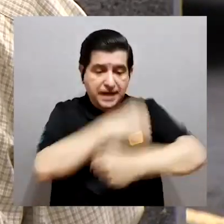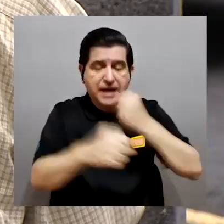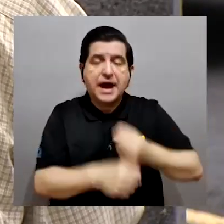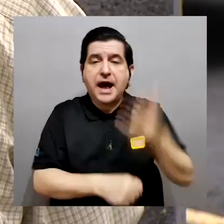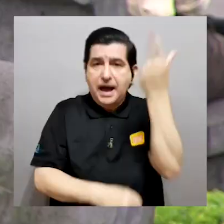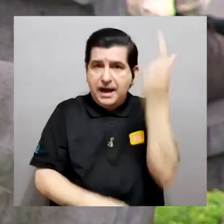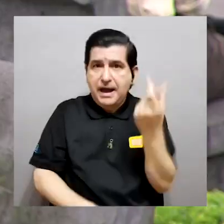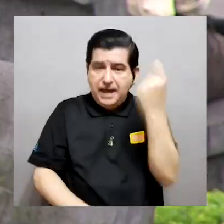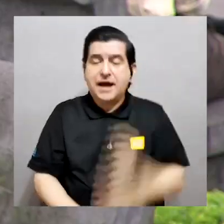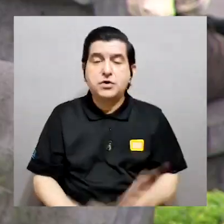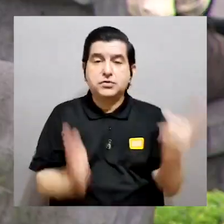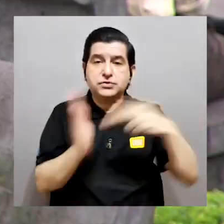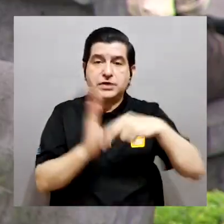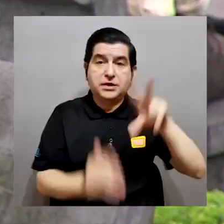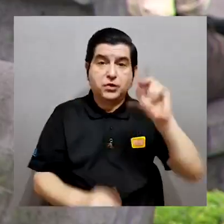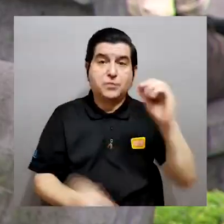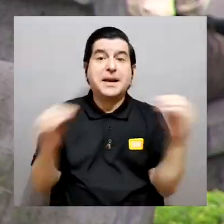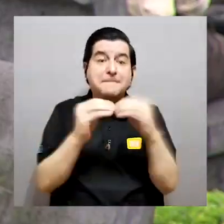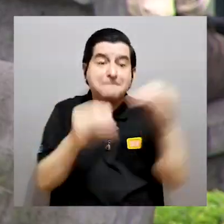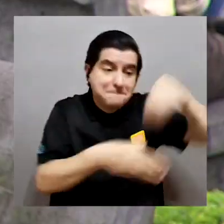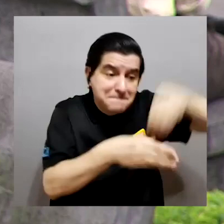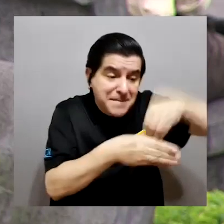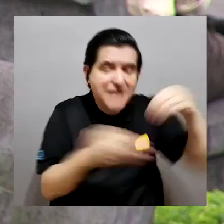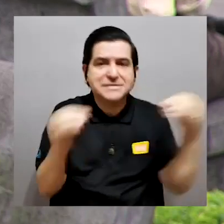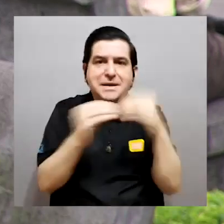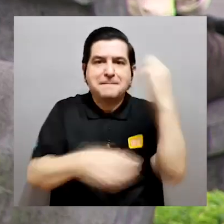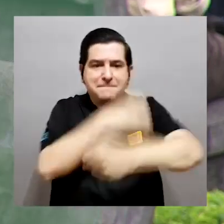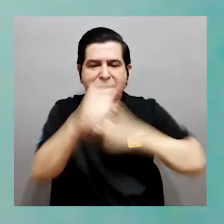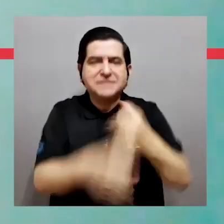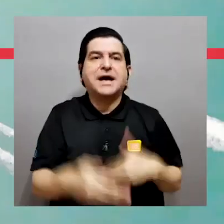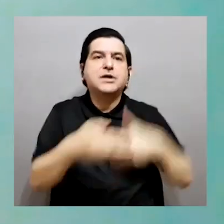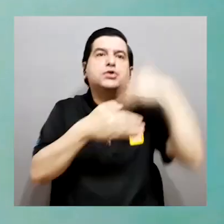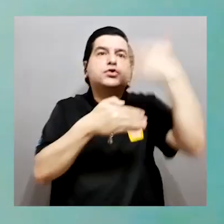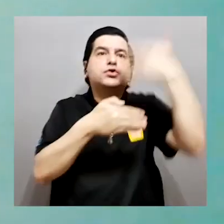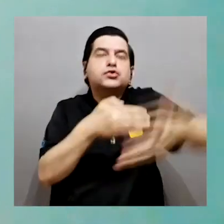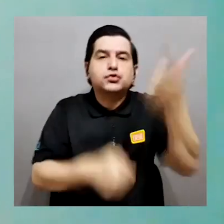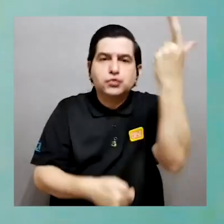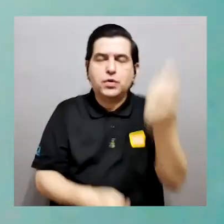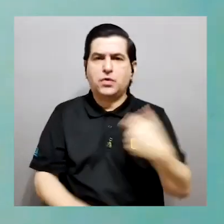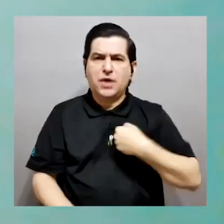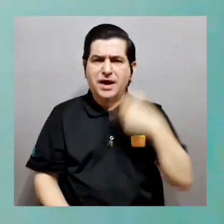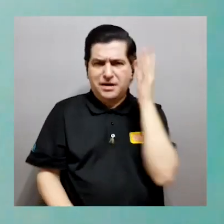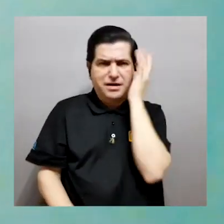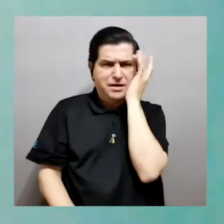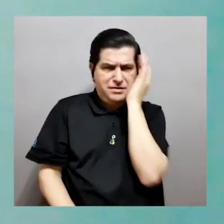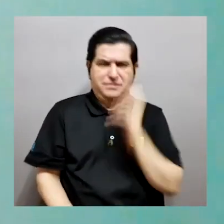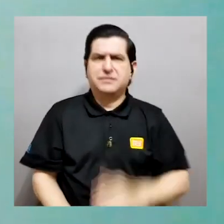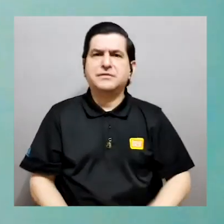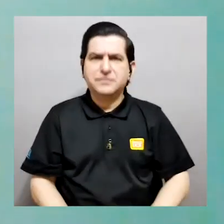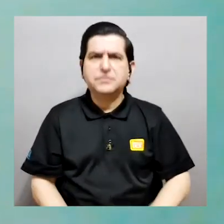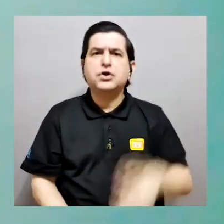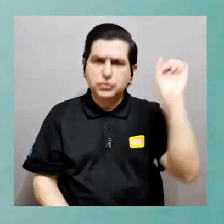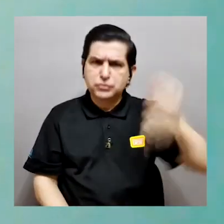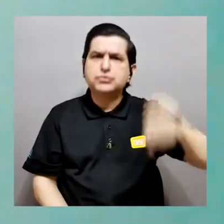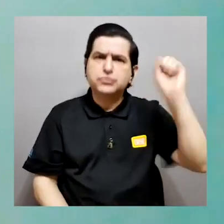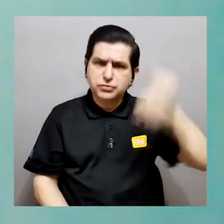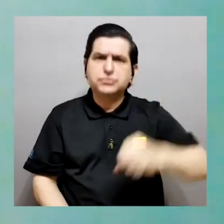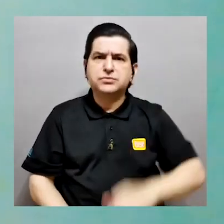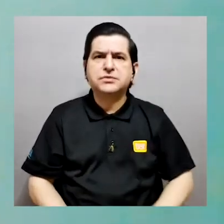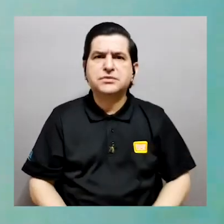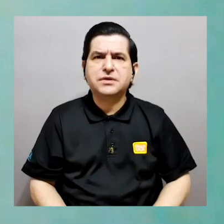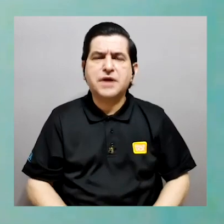el 2030 va a haber que aumentar más las cuotas y más la edad de retiro. Hoy me preocupa mucho el tema, digamos, de